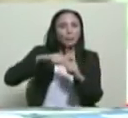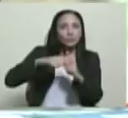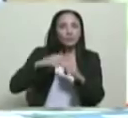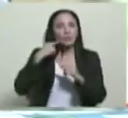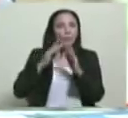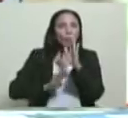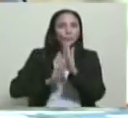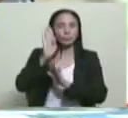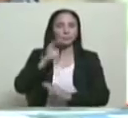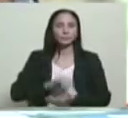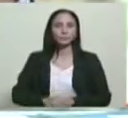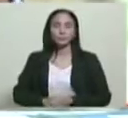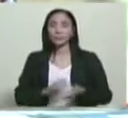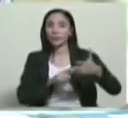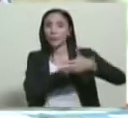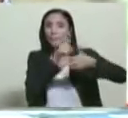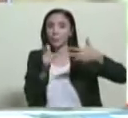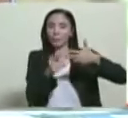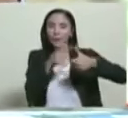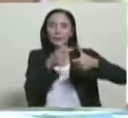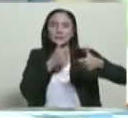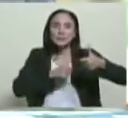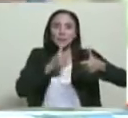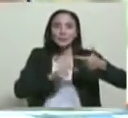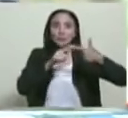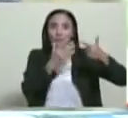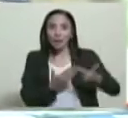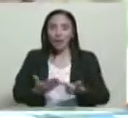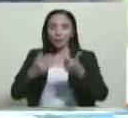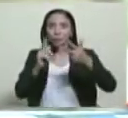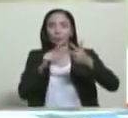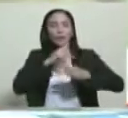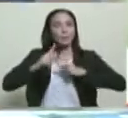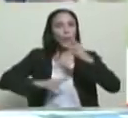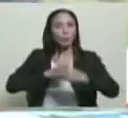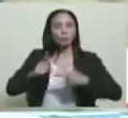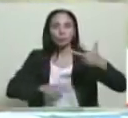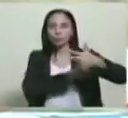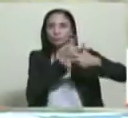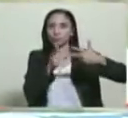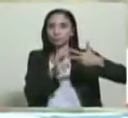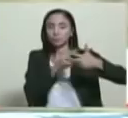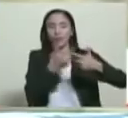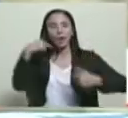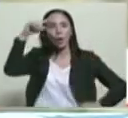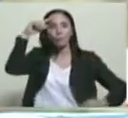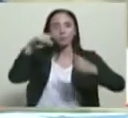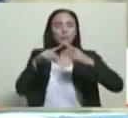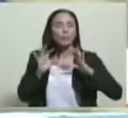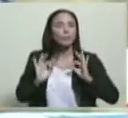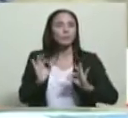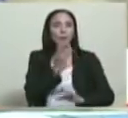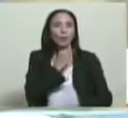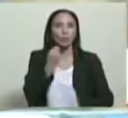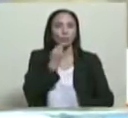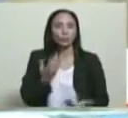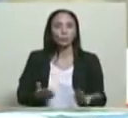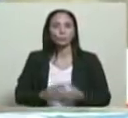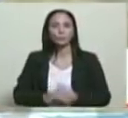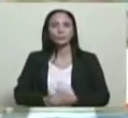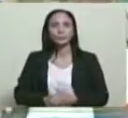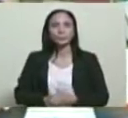cambiado. Tres palabras: resistir, estudiar y producir. Ahí nos vamos a concentrar como juventud venezolana, como juventud